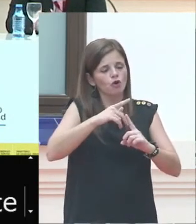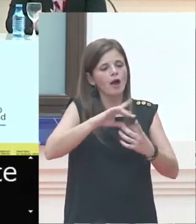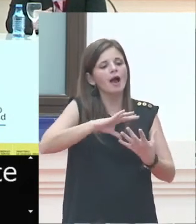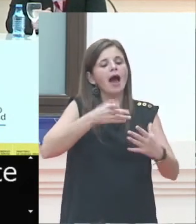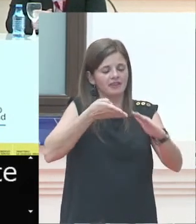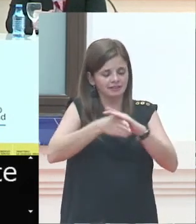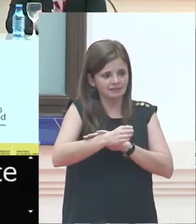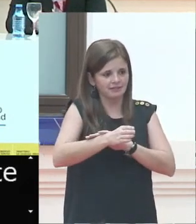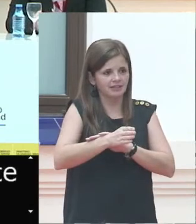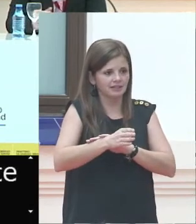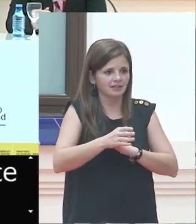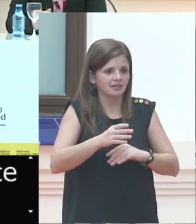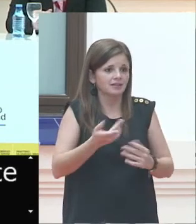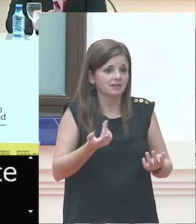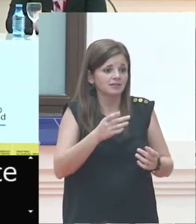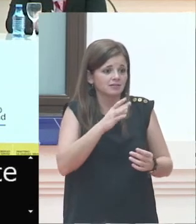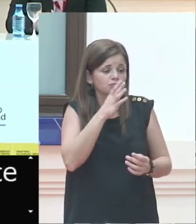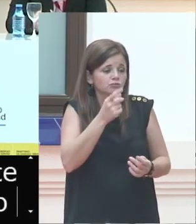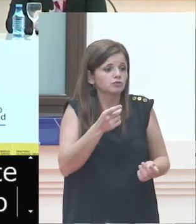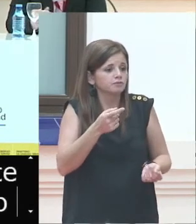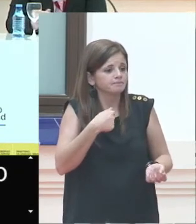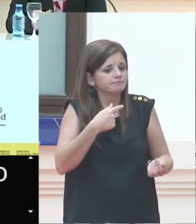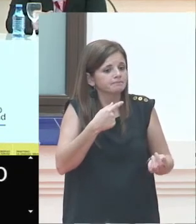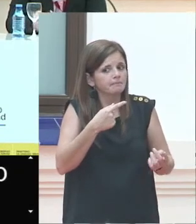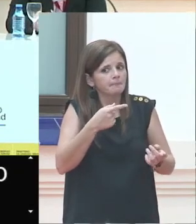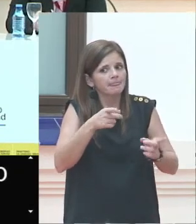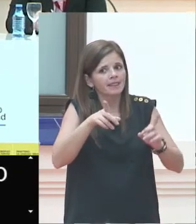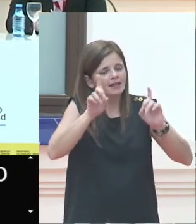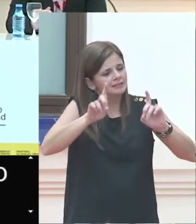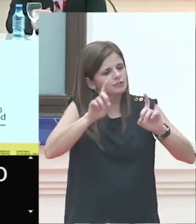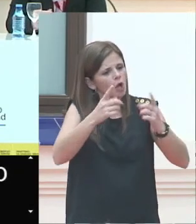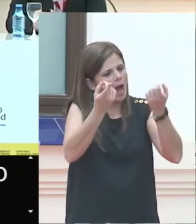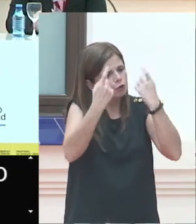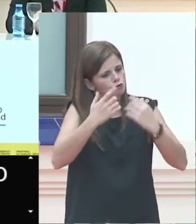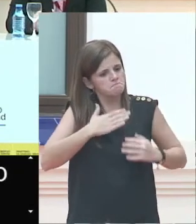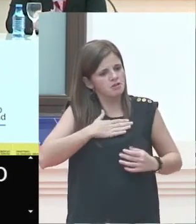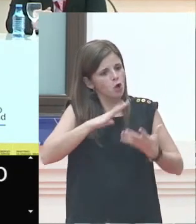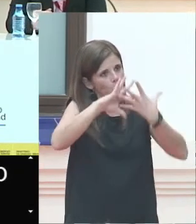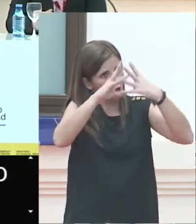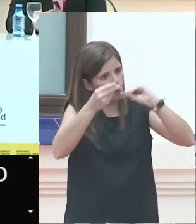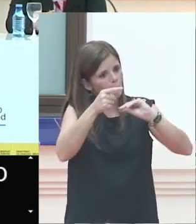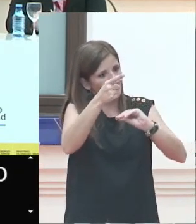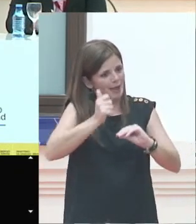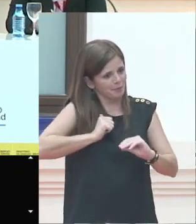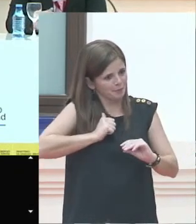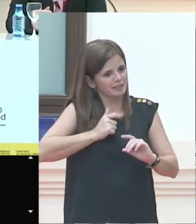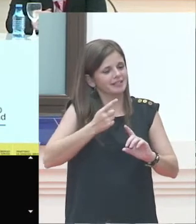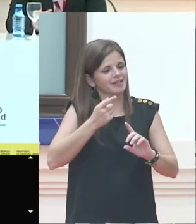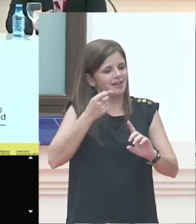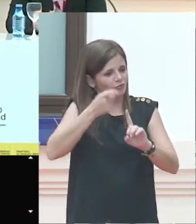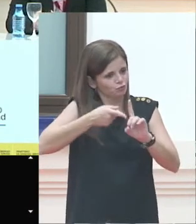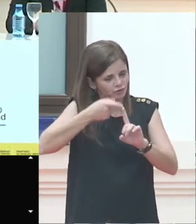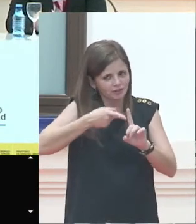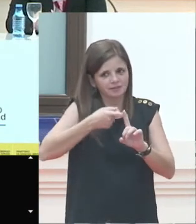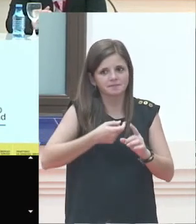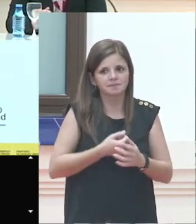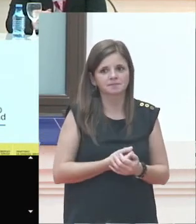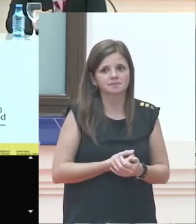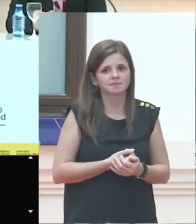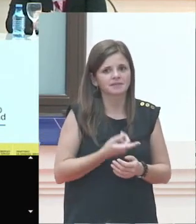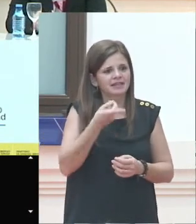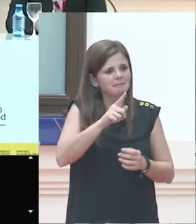ciclos formativos, ¿no? Algunos de mis alumnos están por aquí, ya son mayorcitos. Y entonces, bueno, yo he podido crearme un entorno accesible, altamente accesible para mi trabajo